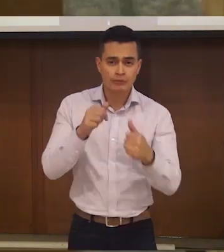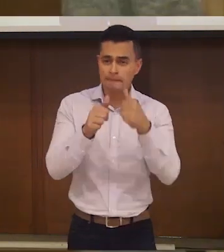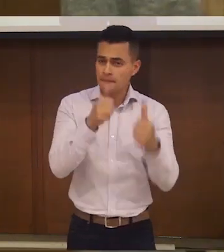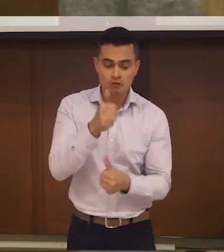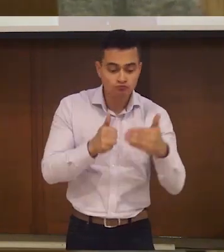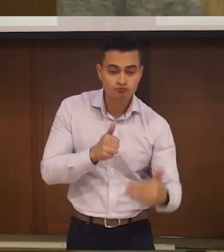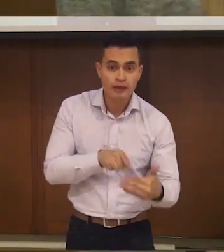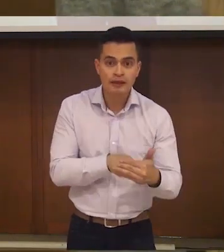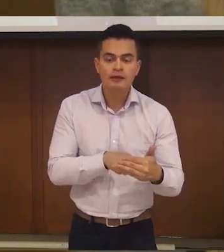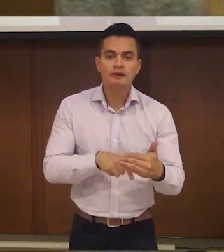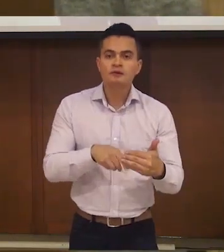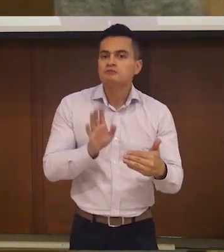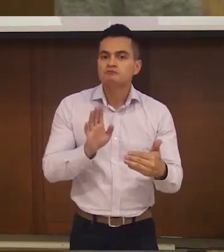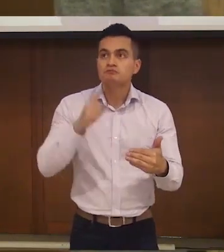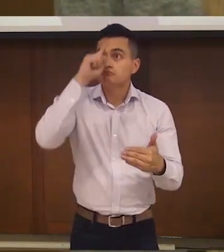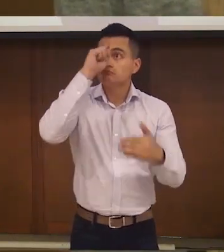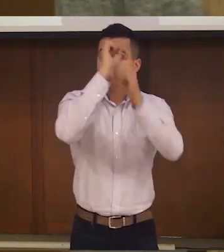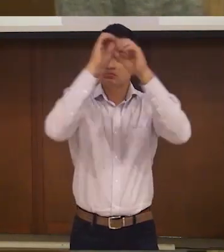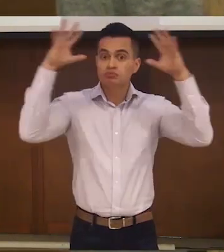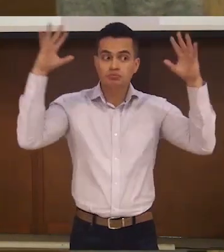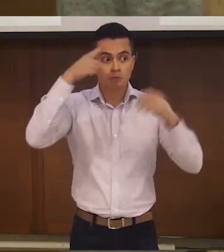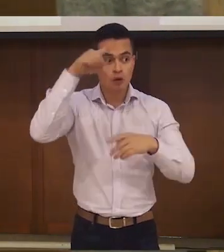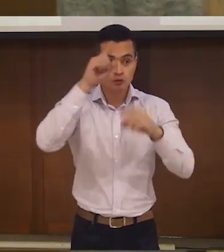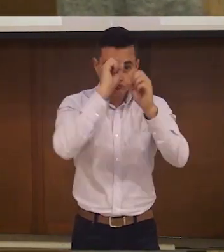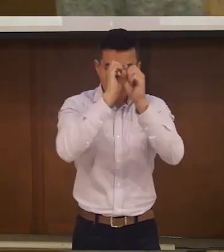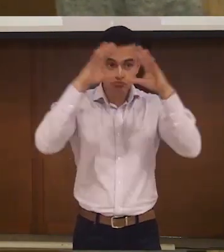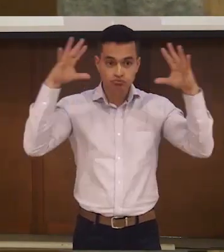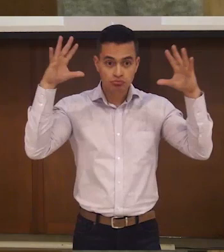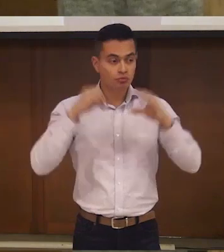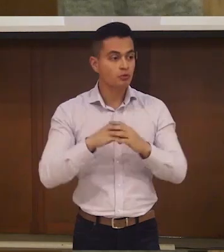imaginar o a ver en su mente,